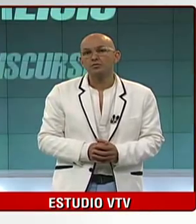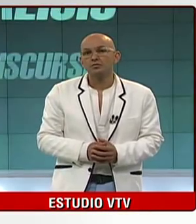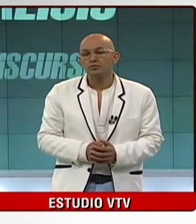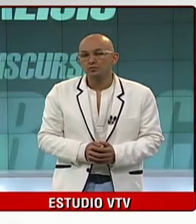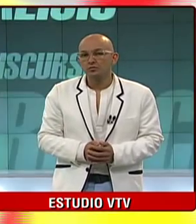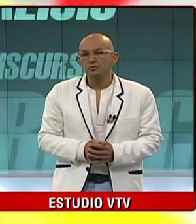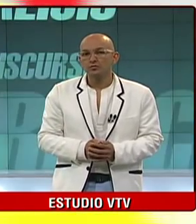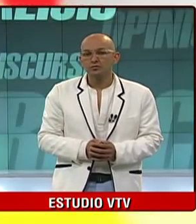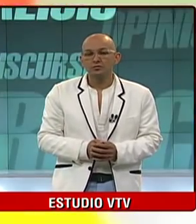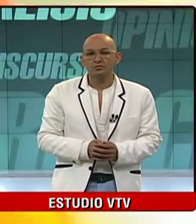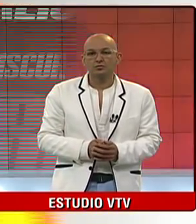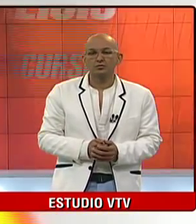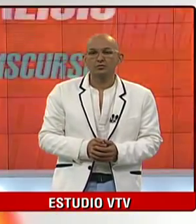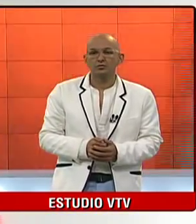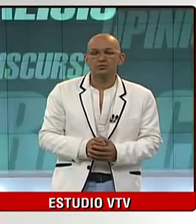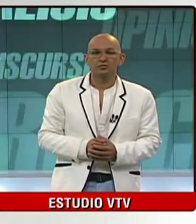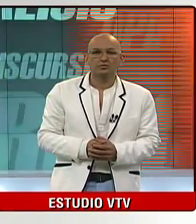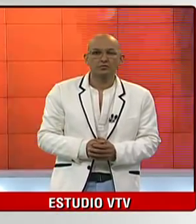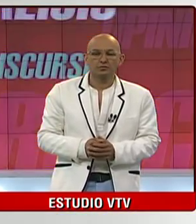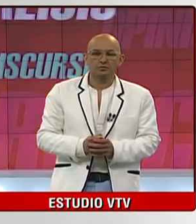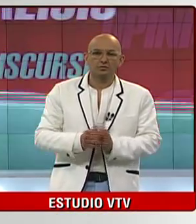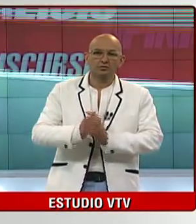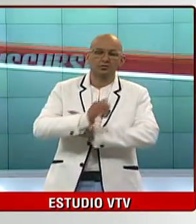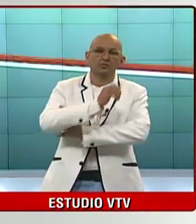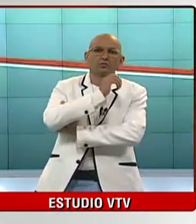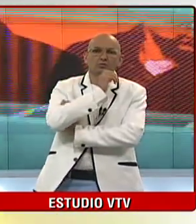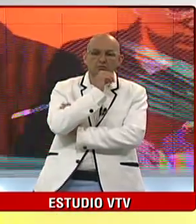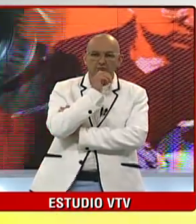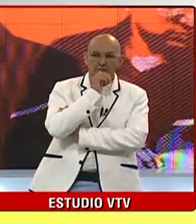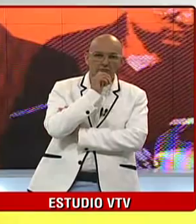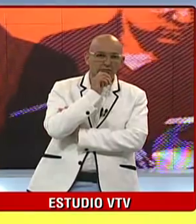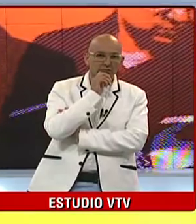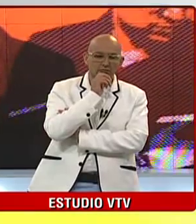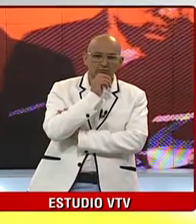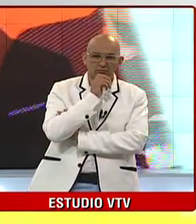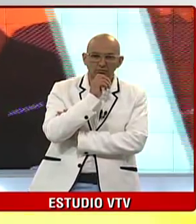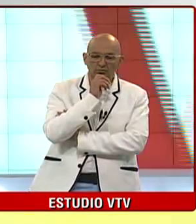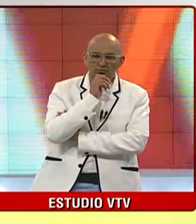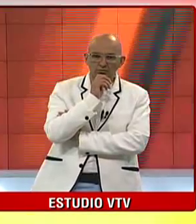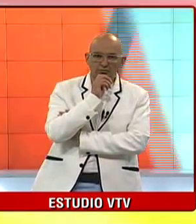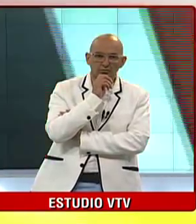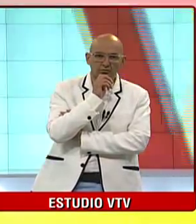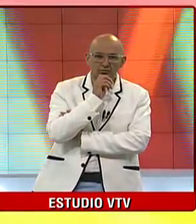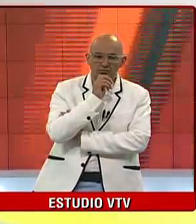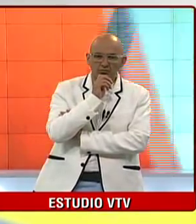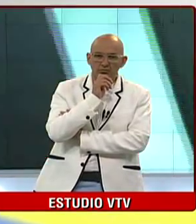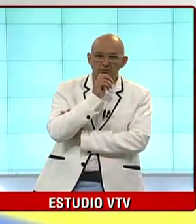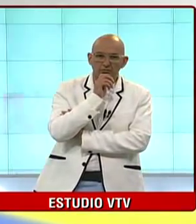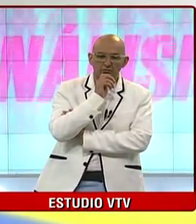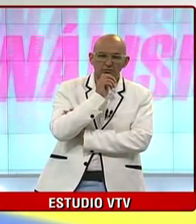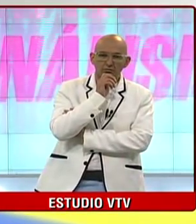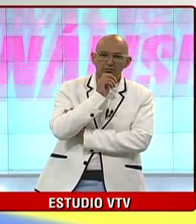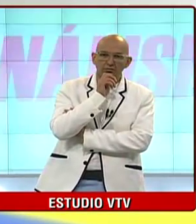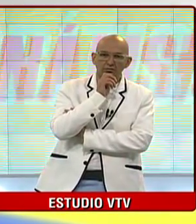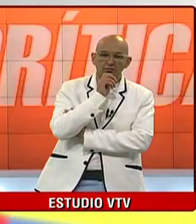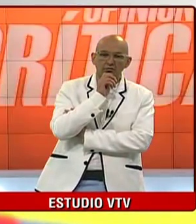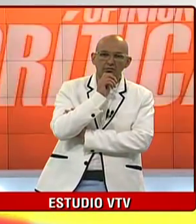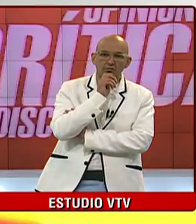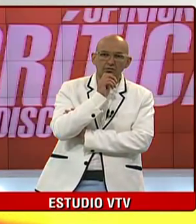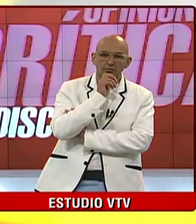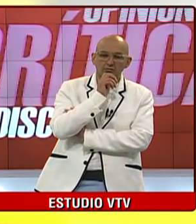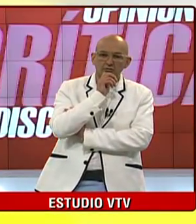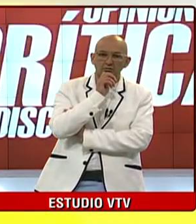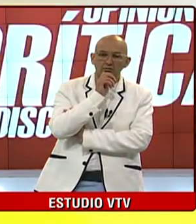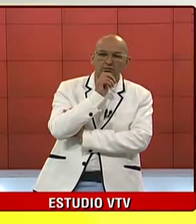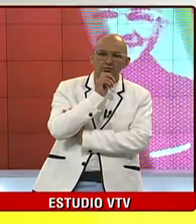en que haya elecciones, porque cuando haya elecciones de la Asamblea Nacional, este pueblo venezolano le